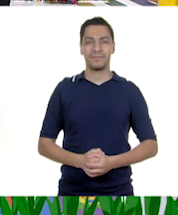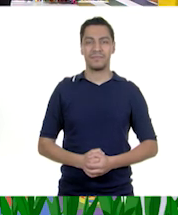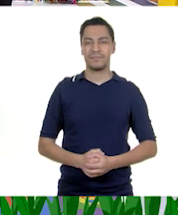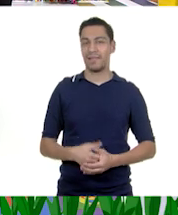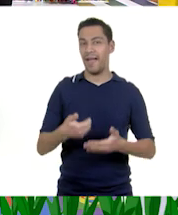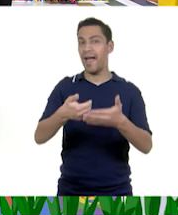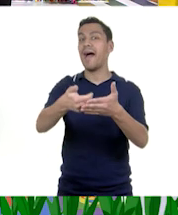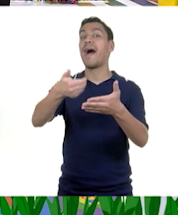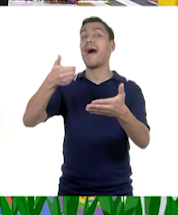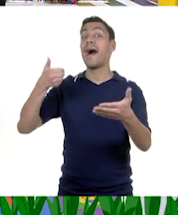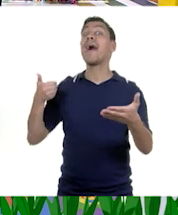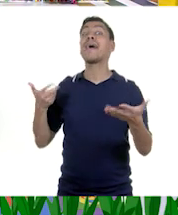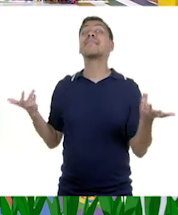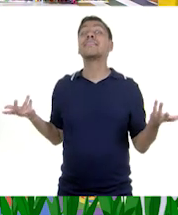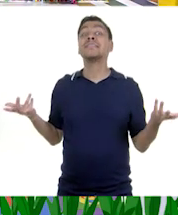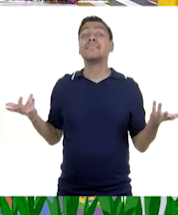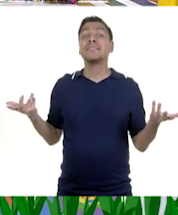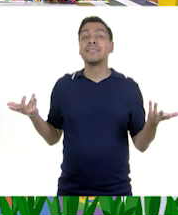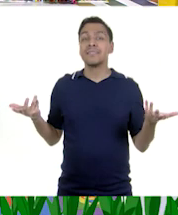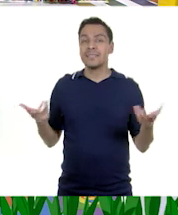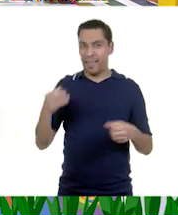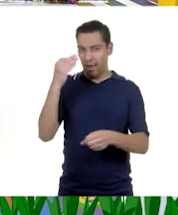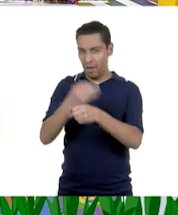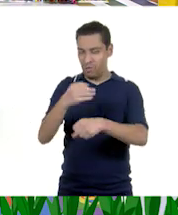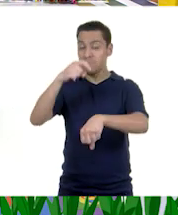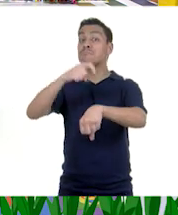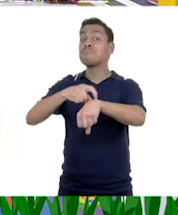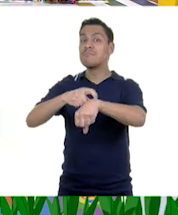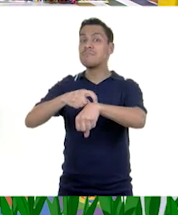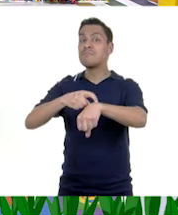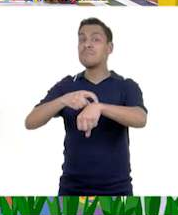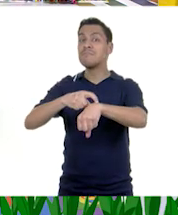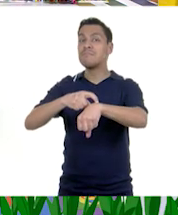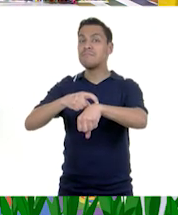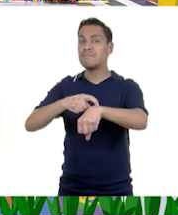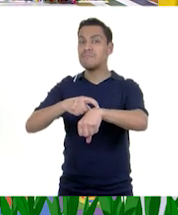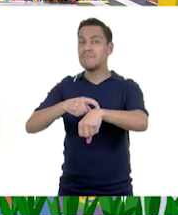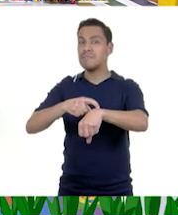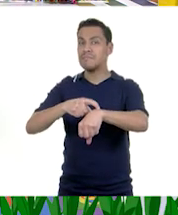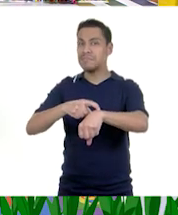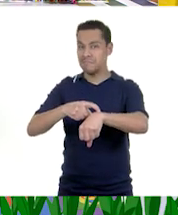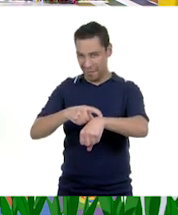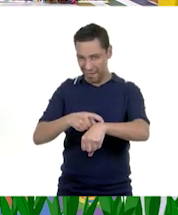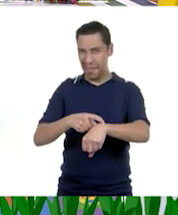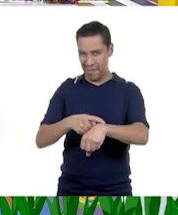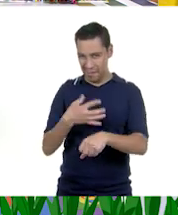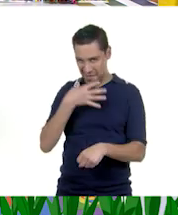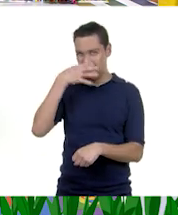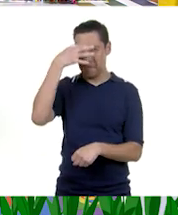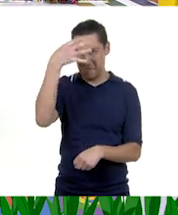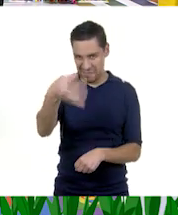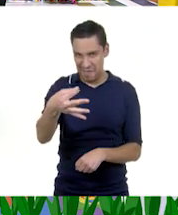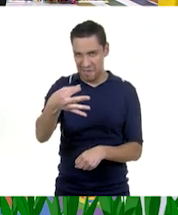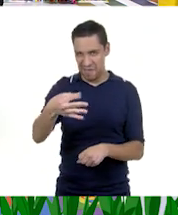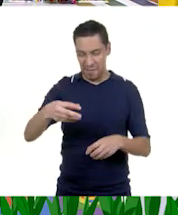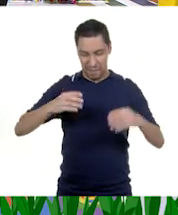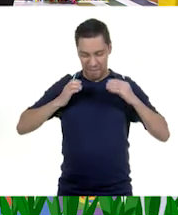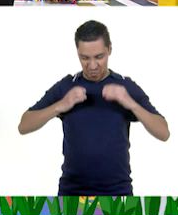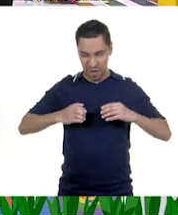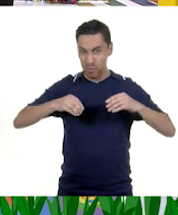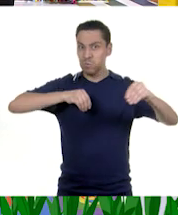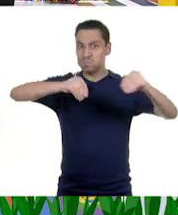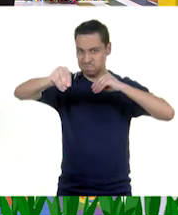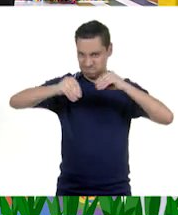Pero antes, maestra Abril, ha llegado el momento de... ¡una pausa activa! Exactamente, de movernos.